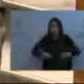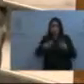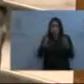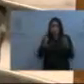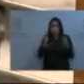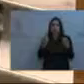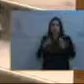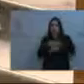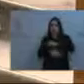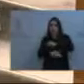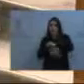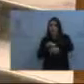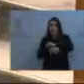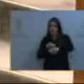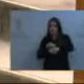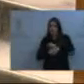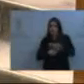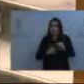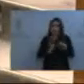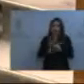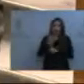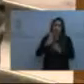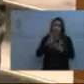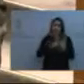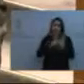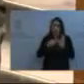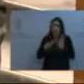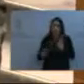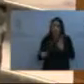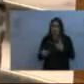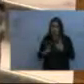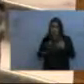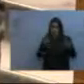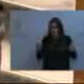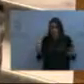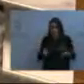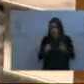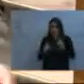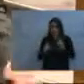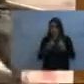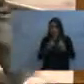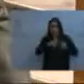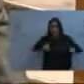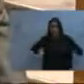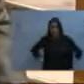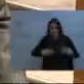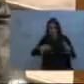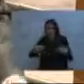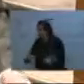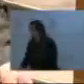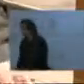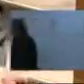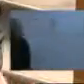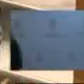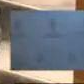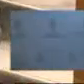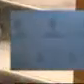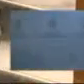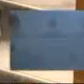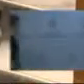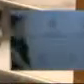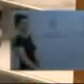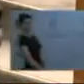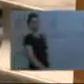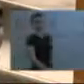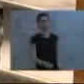de las estrategias en materia de las tecnologías de información y las comunicaciones, fundamentalmente la adaptación de los